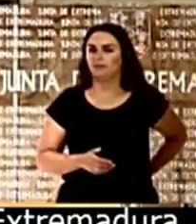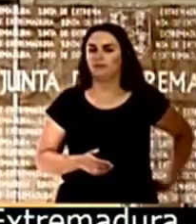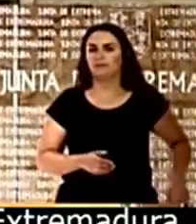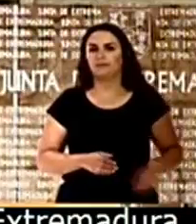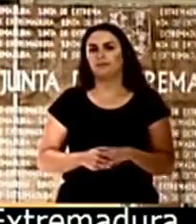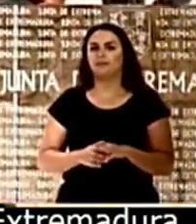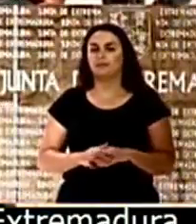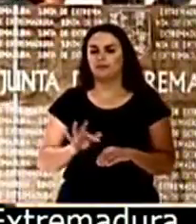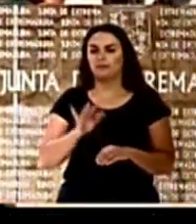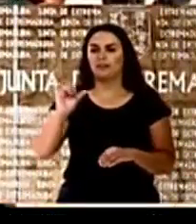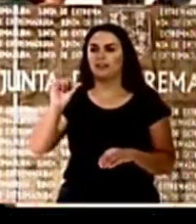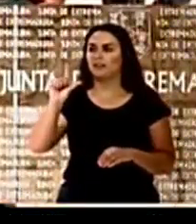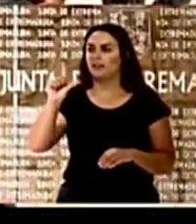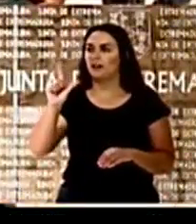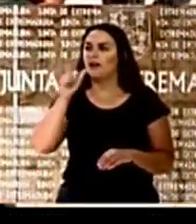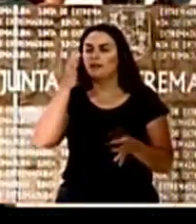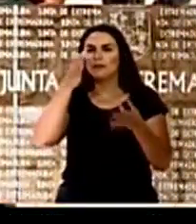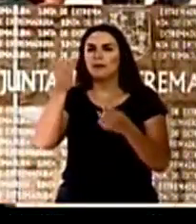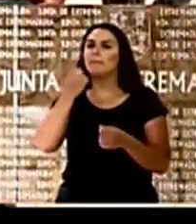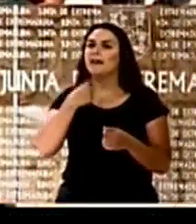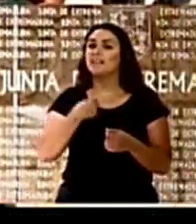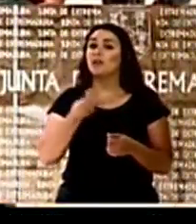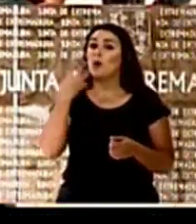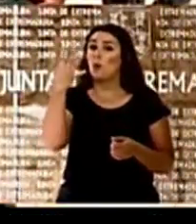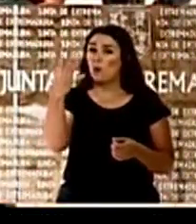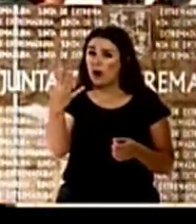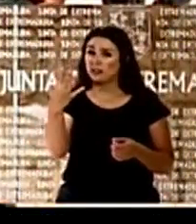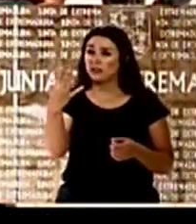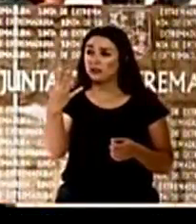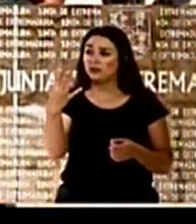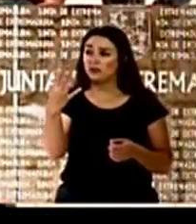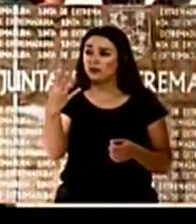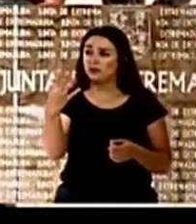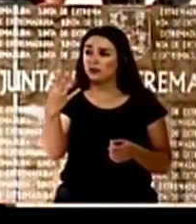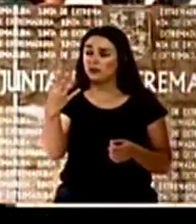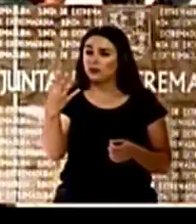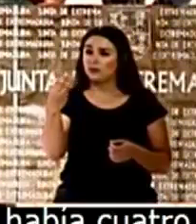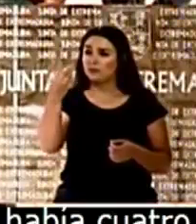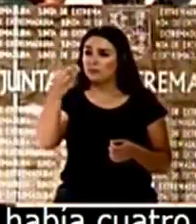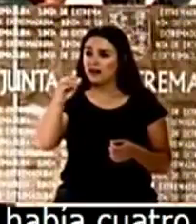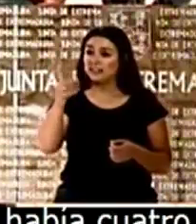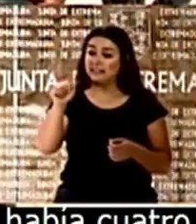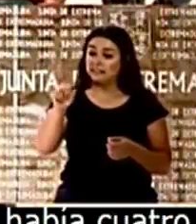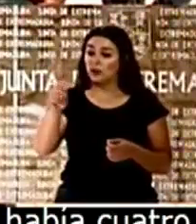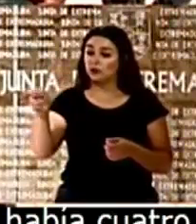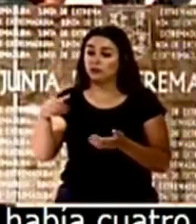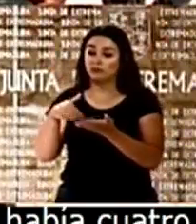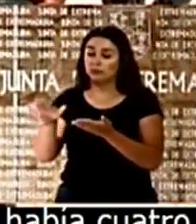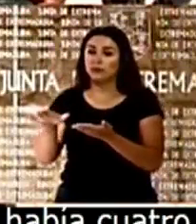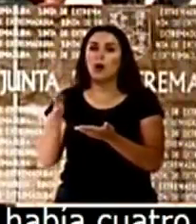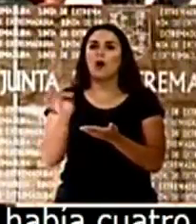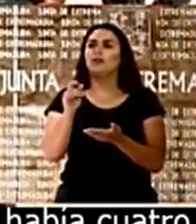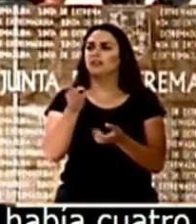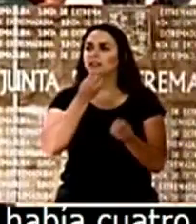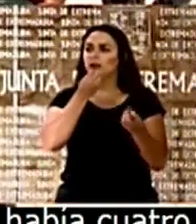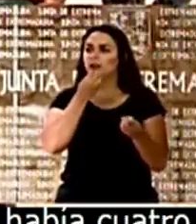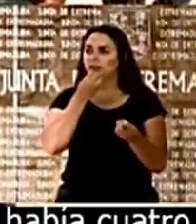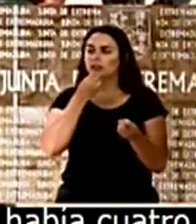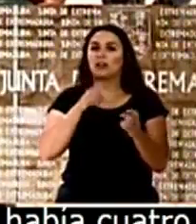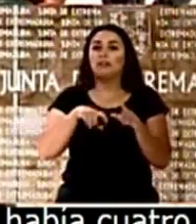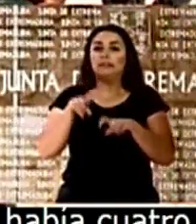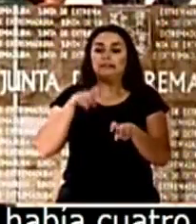Buenas, Isabel. Una precisión. Has dicho que había cuatro más que que se ha desechado. Por cierto, ¿os han comunicado que se hayan echado para